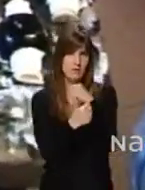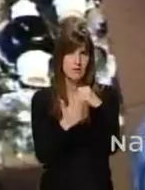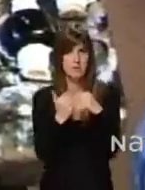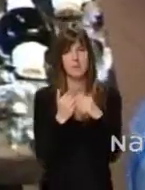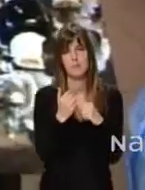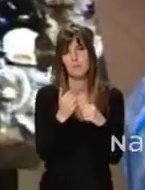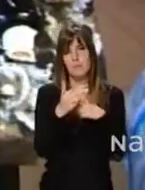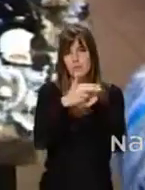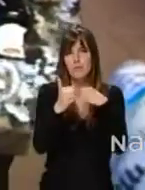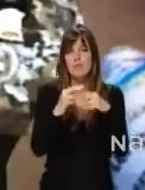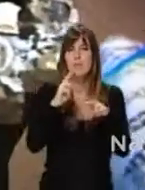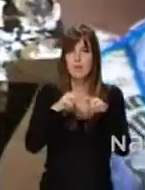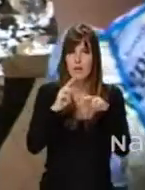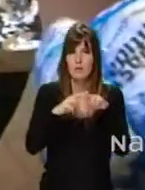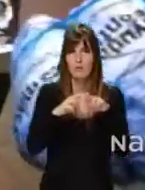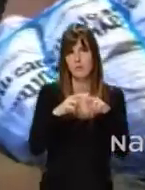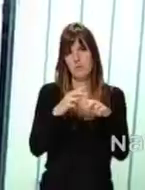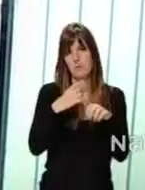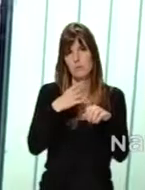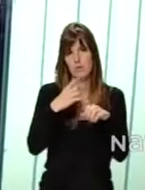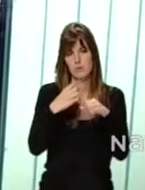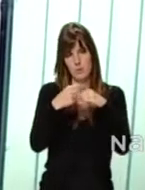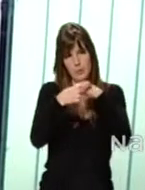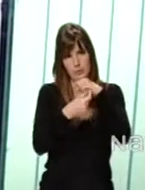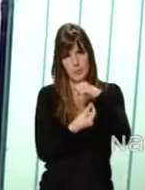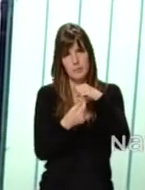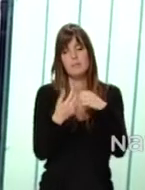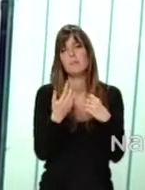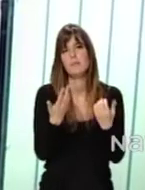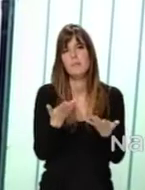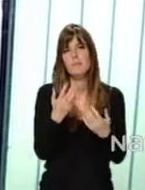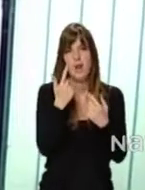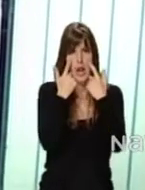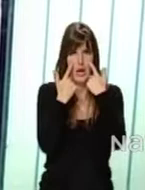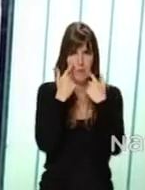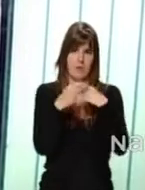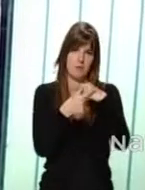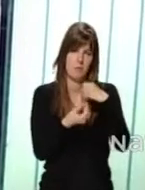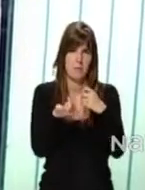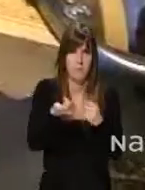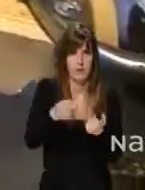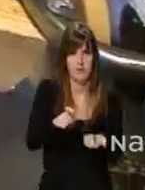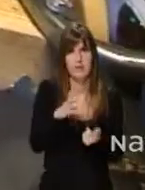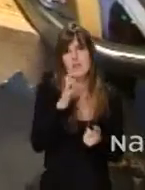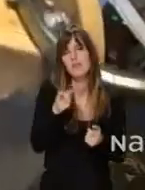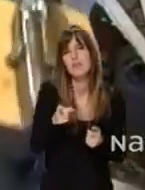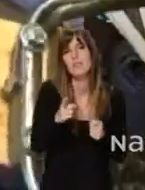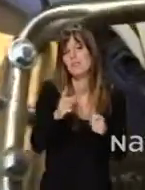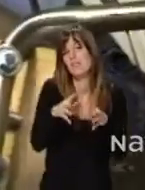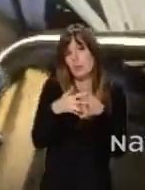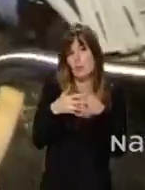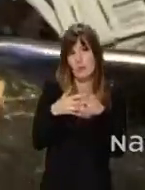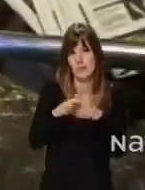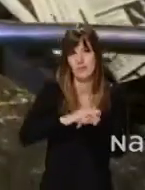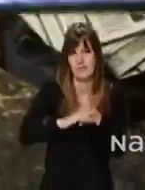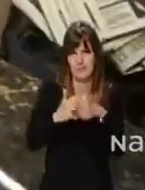brillo negro y después los lagrimales. Este lo estoy haciendo ahora, pero bueno, esto es como si dijéramos el chasis, ¿no? Chasis, esto es